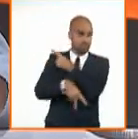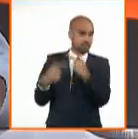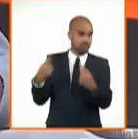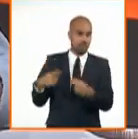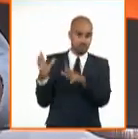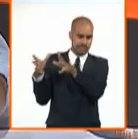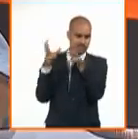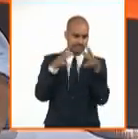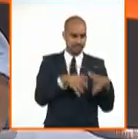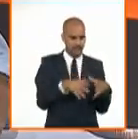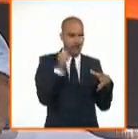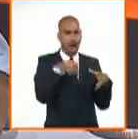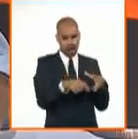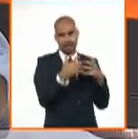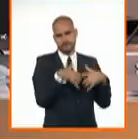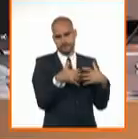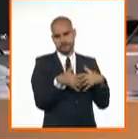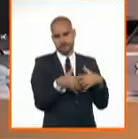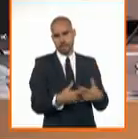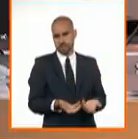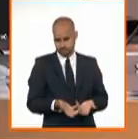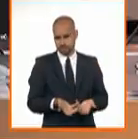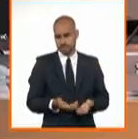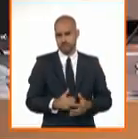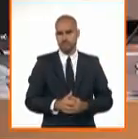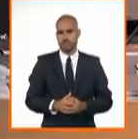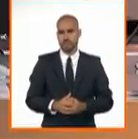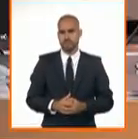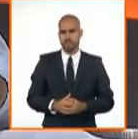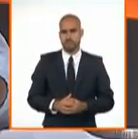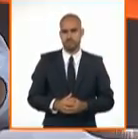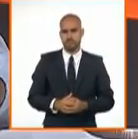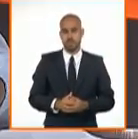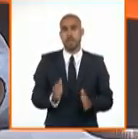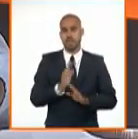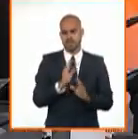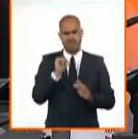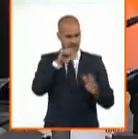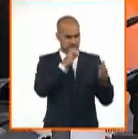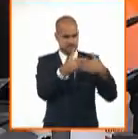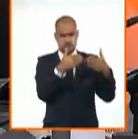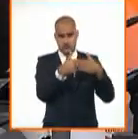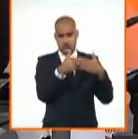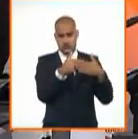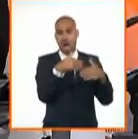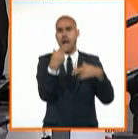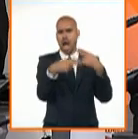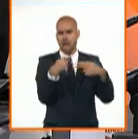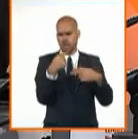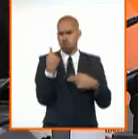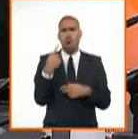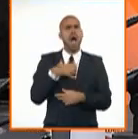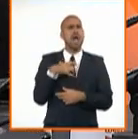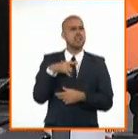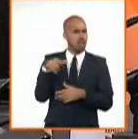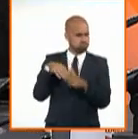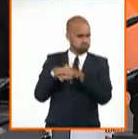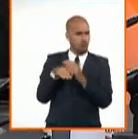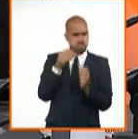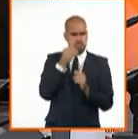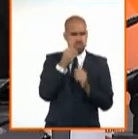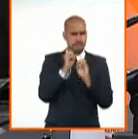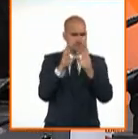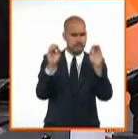en otros organismos en la cadena en la emisión aparte en la gente se falla de una puerta del área si los vamos preparando lo podemos no podemos transmitir en